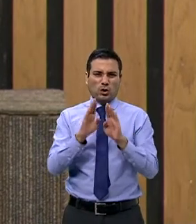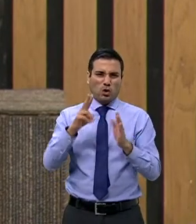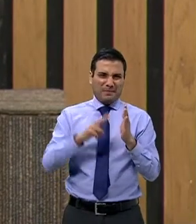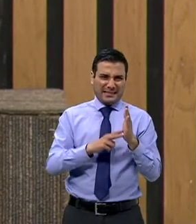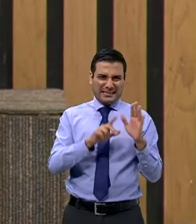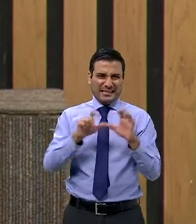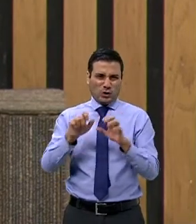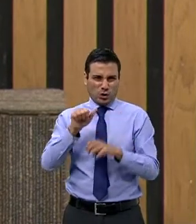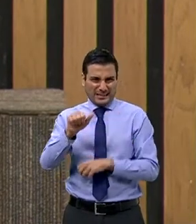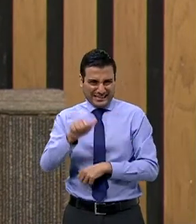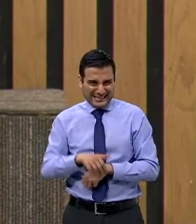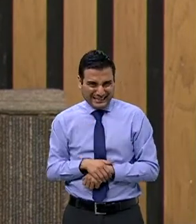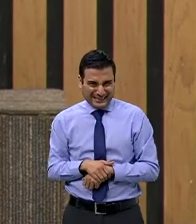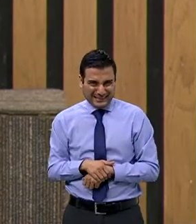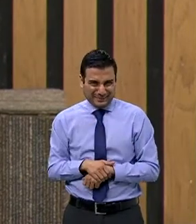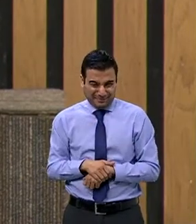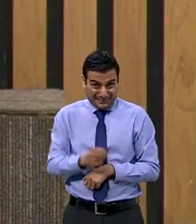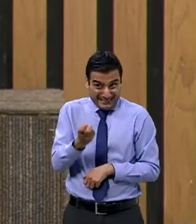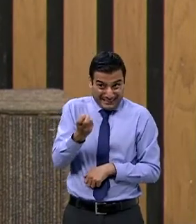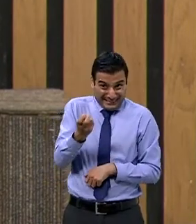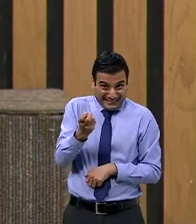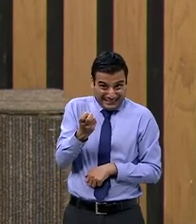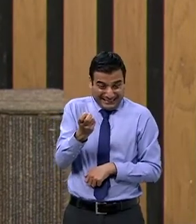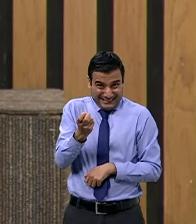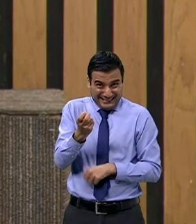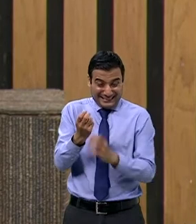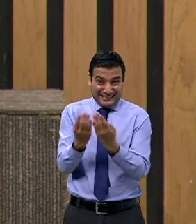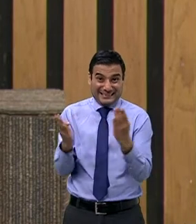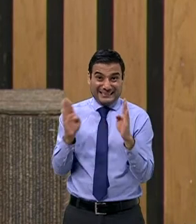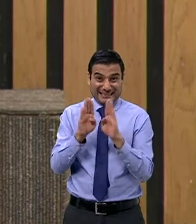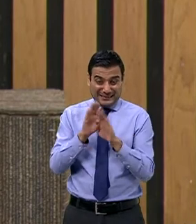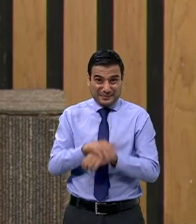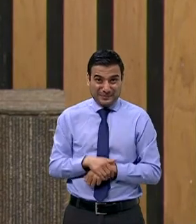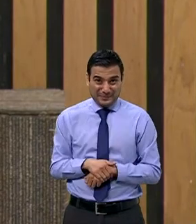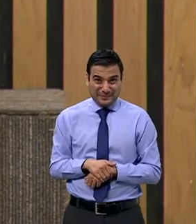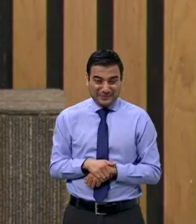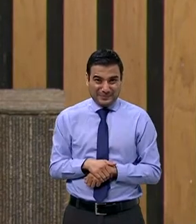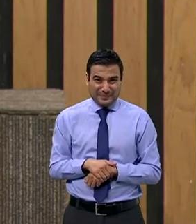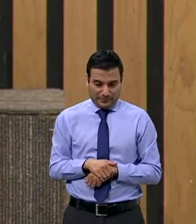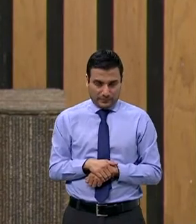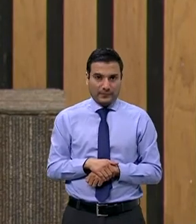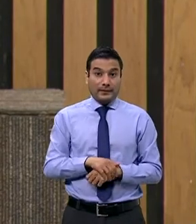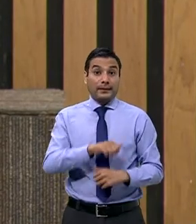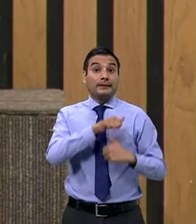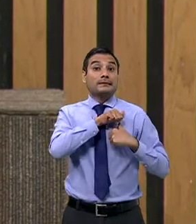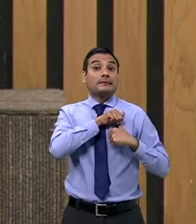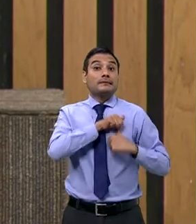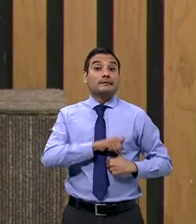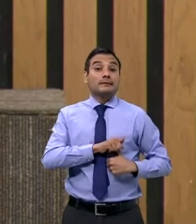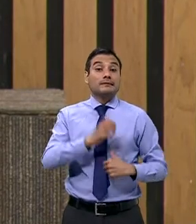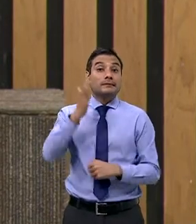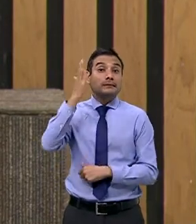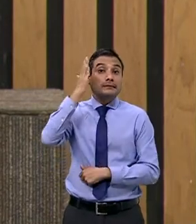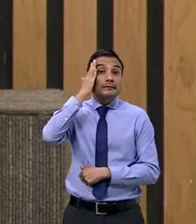básicas nos indica hubo funcionarios que actuaron con deshonestidad